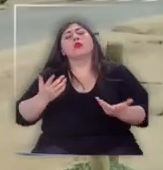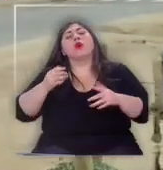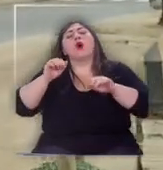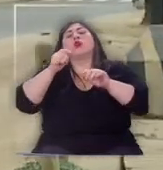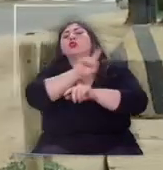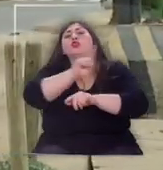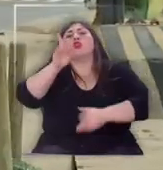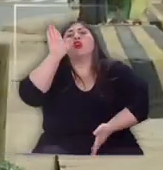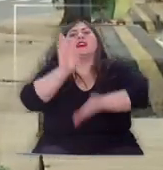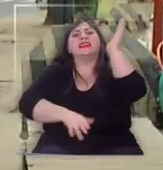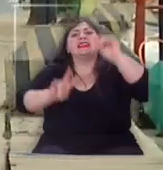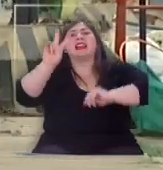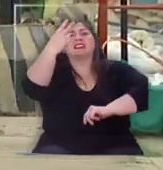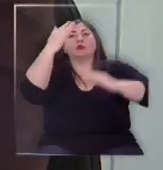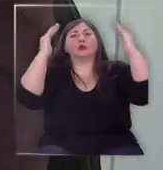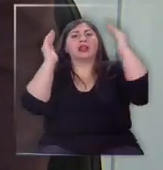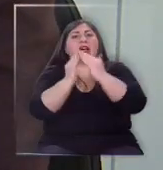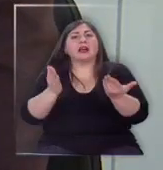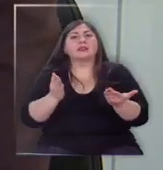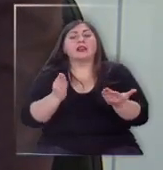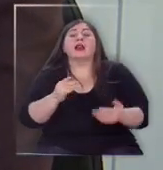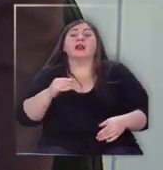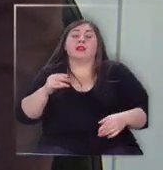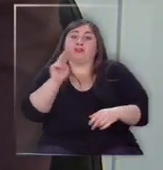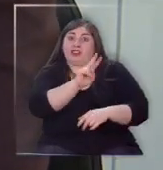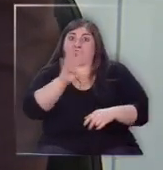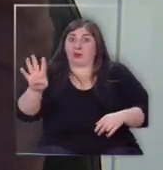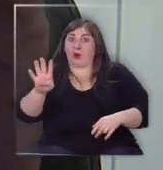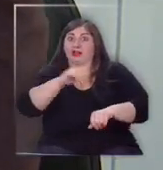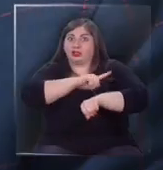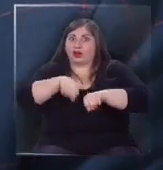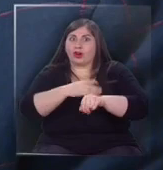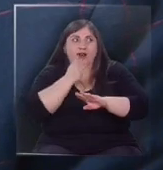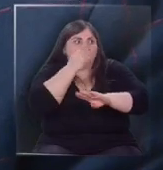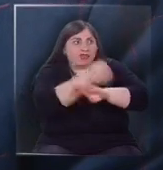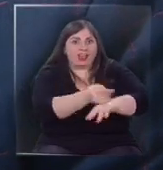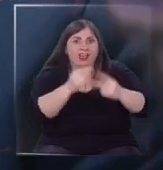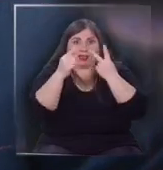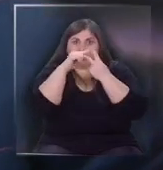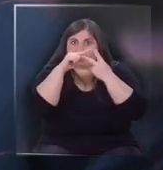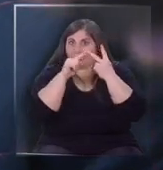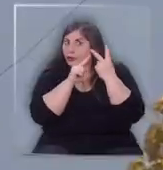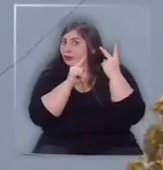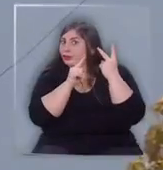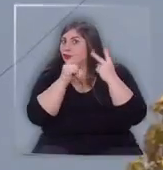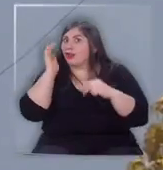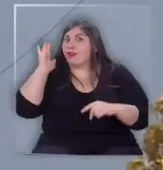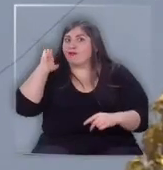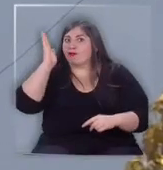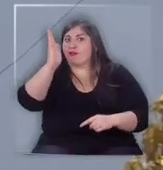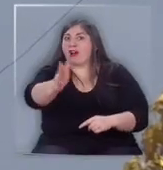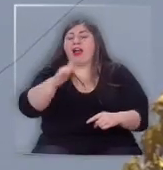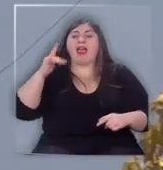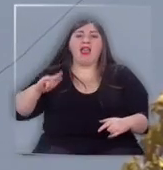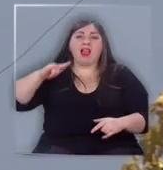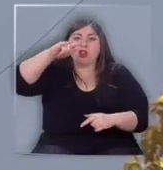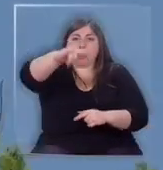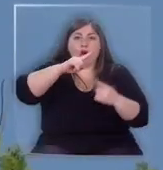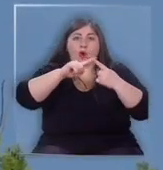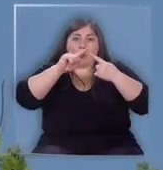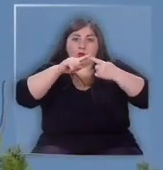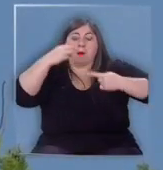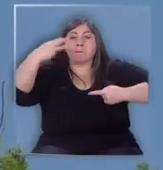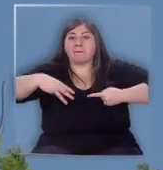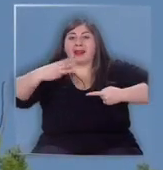de no ir a las segundas viviendas? 24 horas tuvo acceso a dos planes de vuelo, uno de ellos correspondiente al